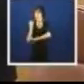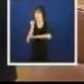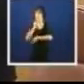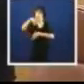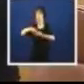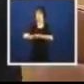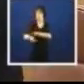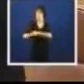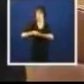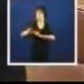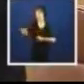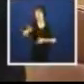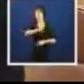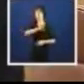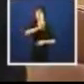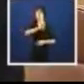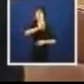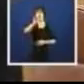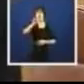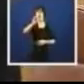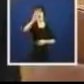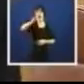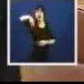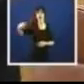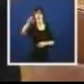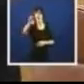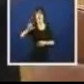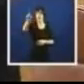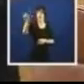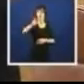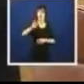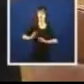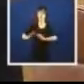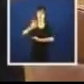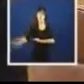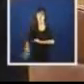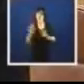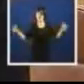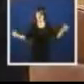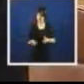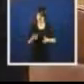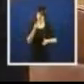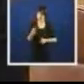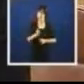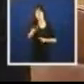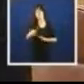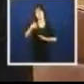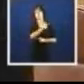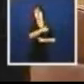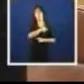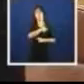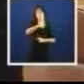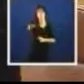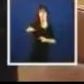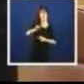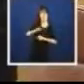señor Ángel Curras. O a do seu xefe de gabinete. O dixo pola dimisión tras dupla imputación do